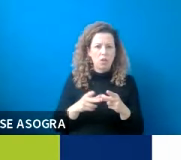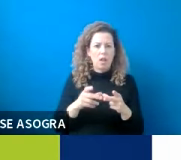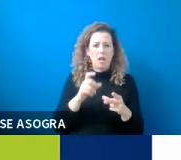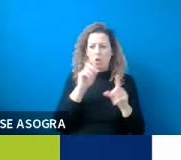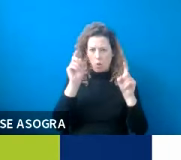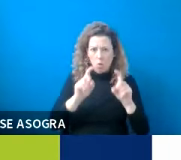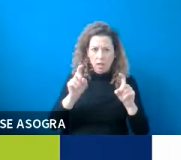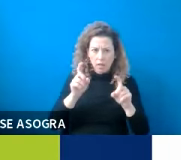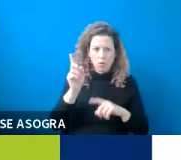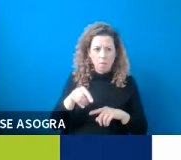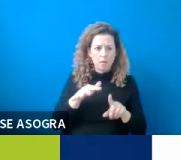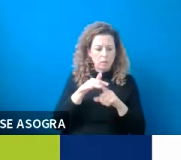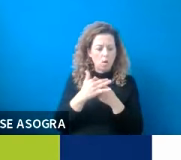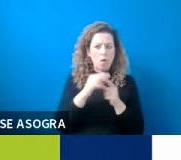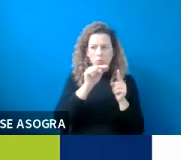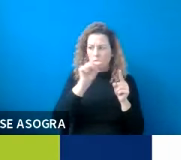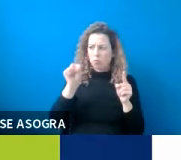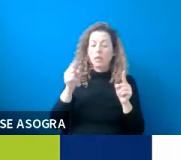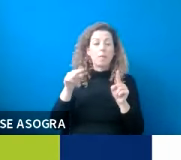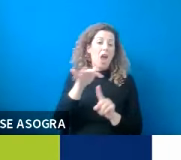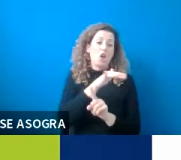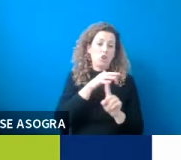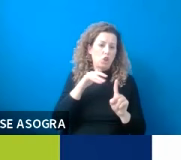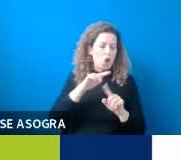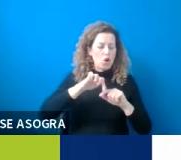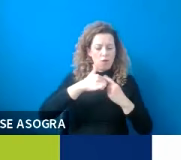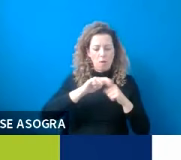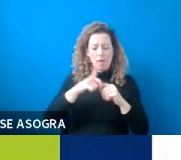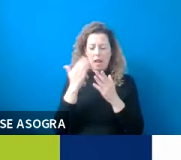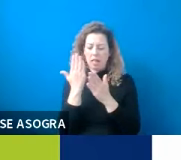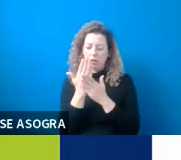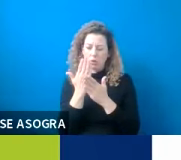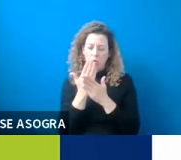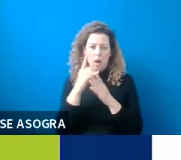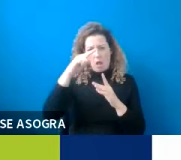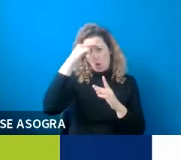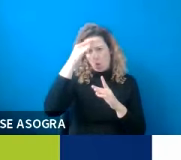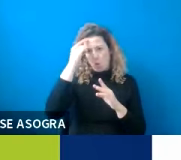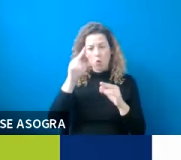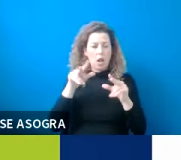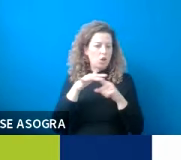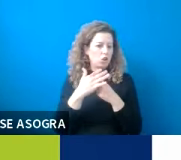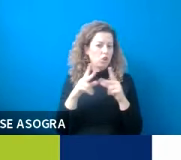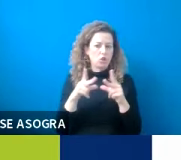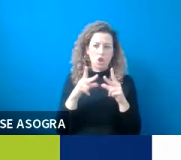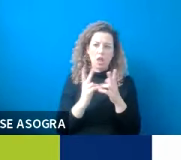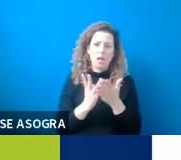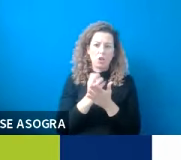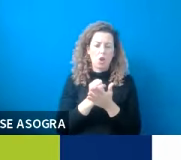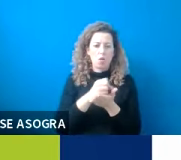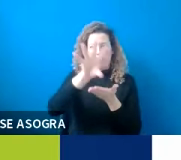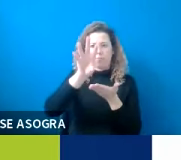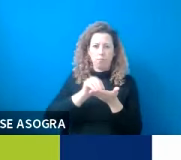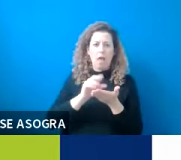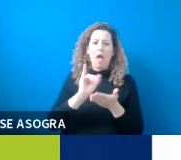Y, por supuesto, teniendo en cuenta el entorno, la familia, la escuela, la cultura y el contexto social. O que ya partimos con